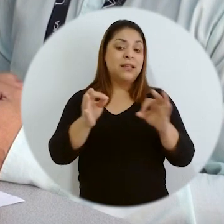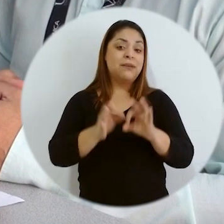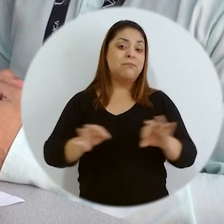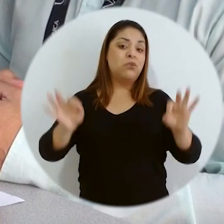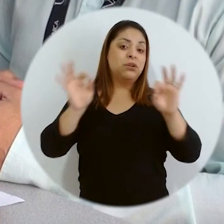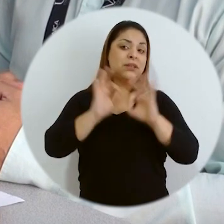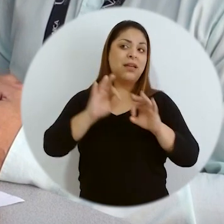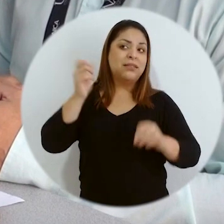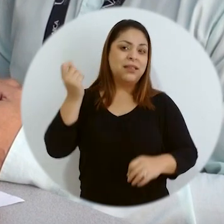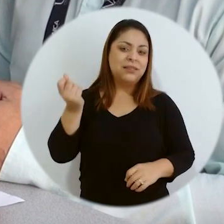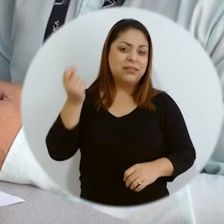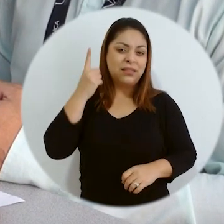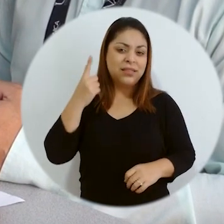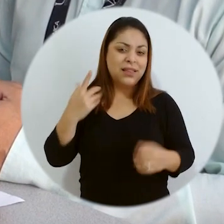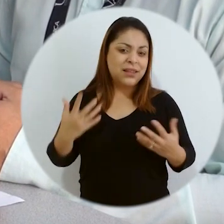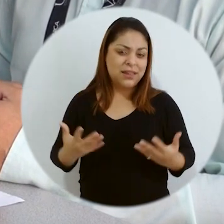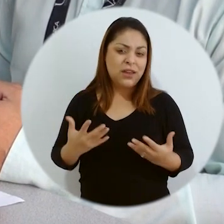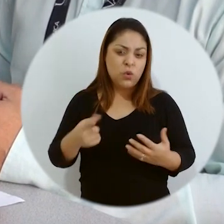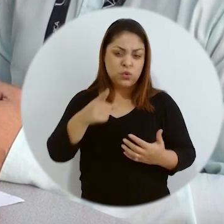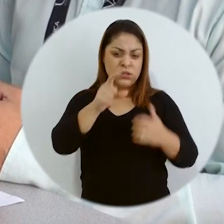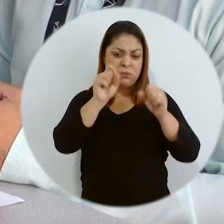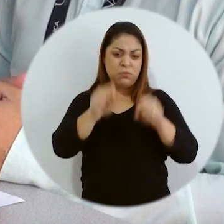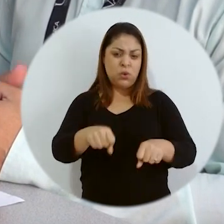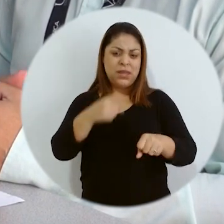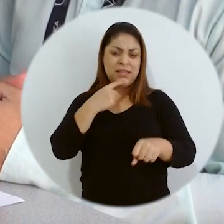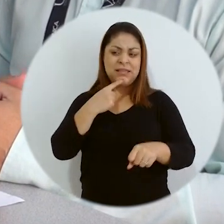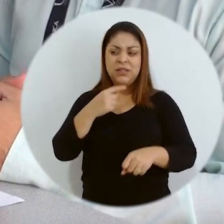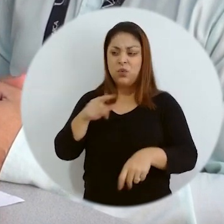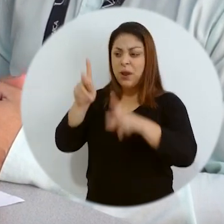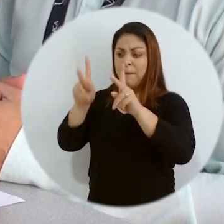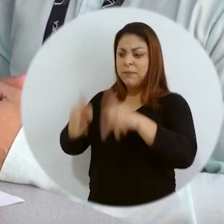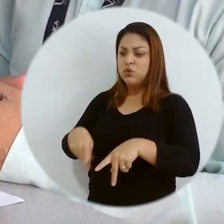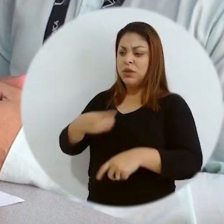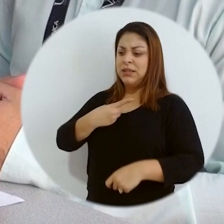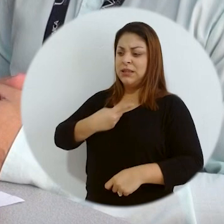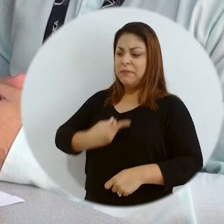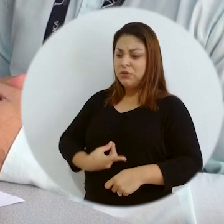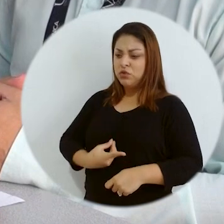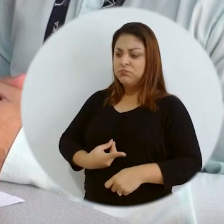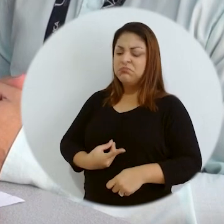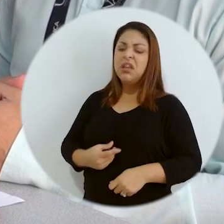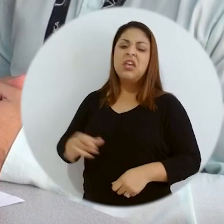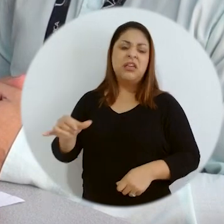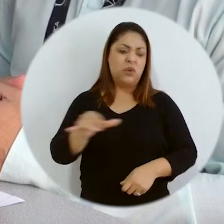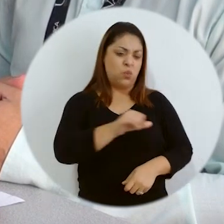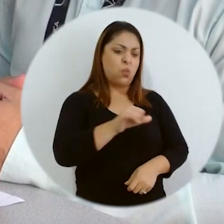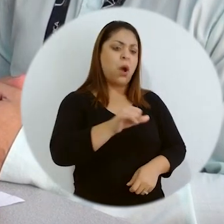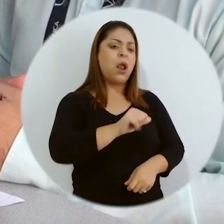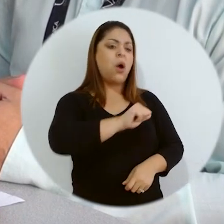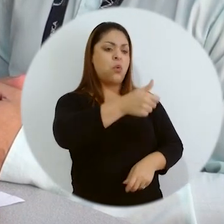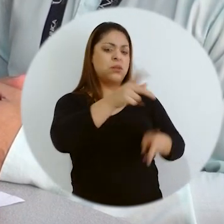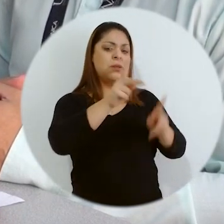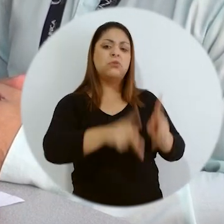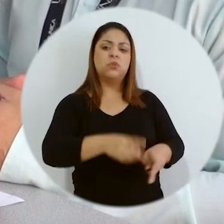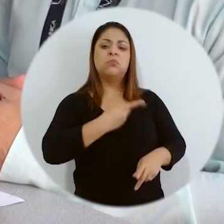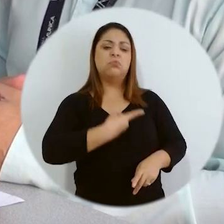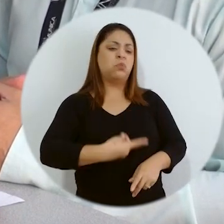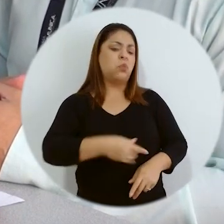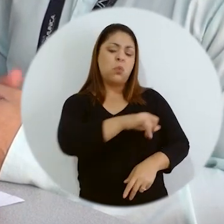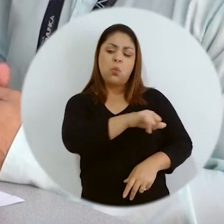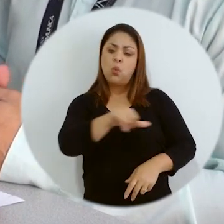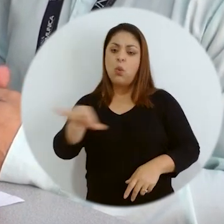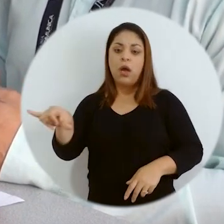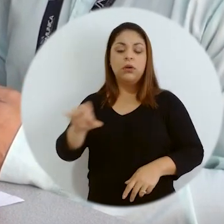En esto es importante entender que ni siquiera podríamos decir que una persona con depresión es exactamente igual a otra persona que también tenga